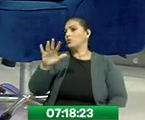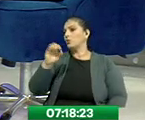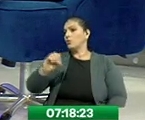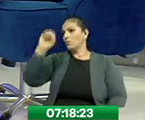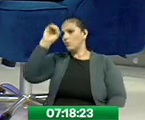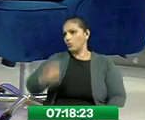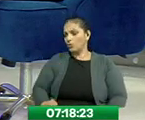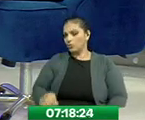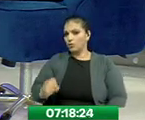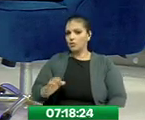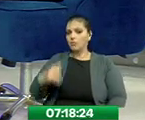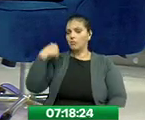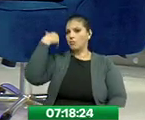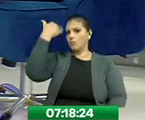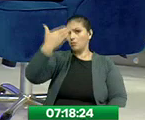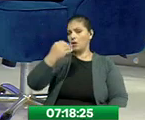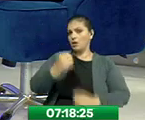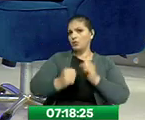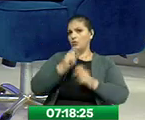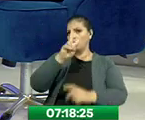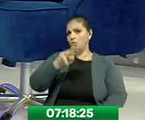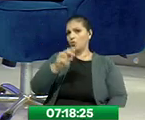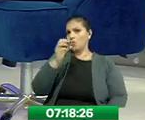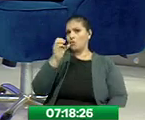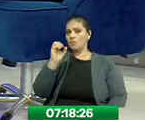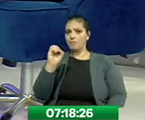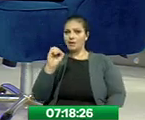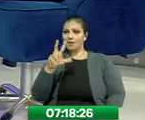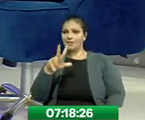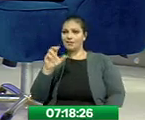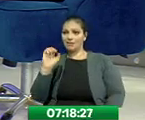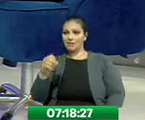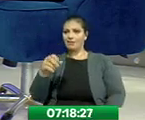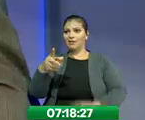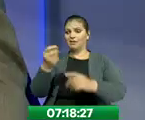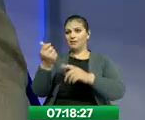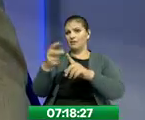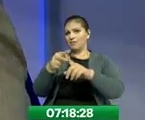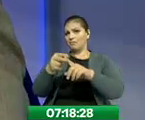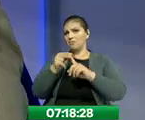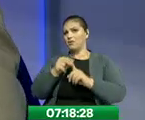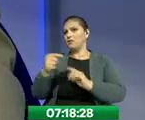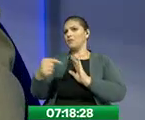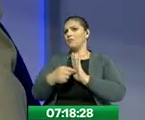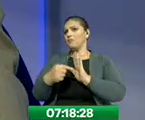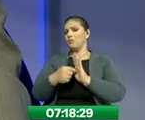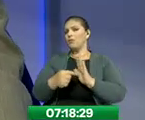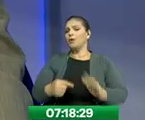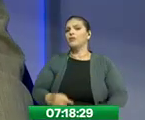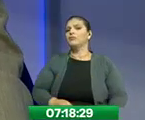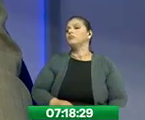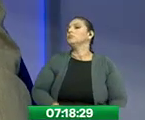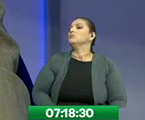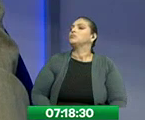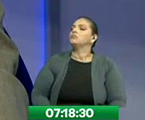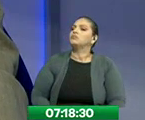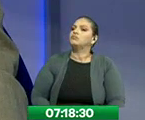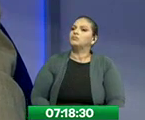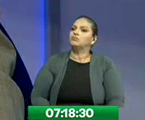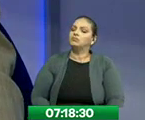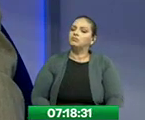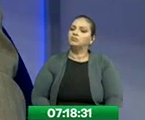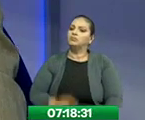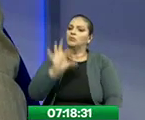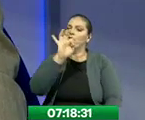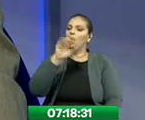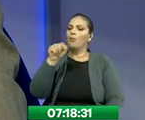una tasa del 9.50%. ¿Pudo hacerse una mejor negociación? Bueno, el Ecuador lamentablemente tiene unas